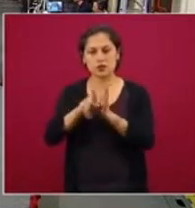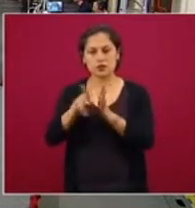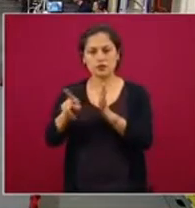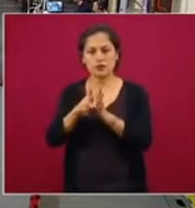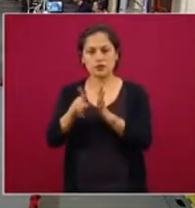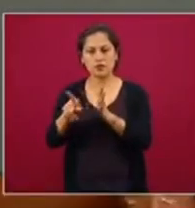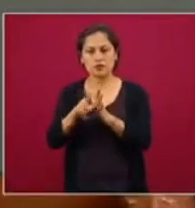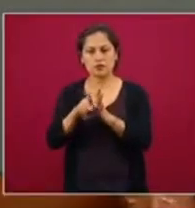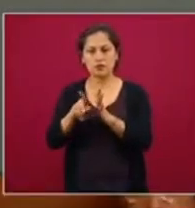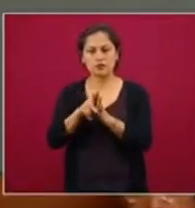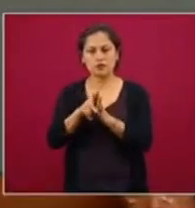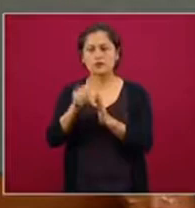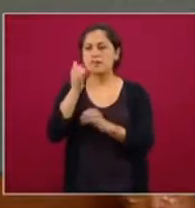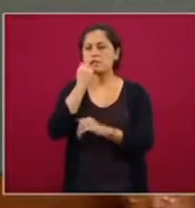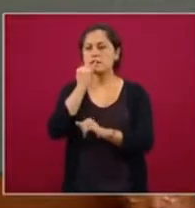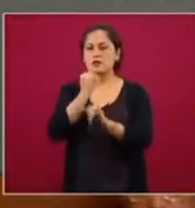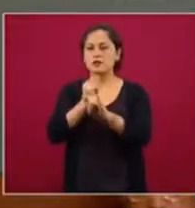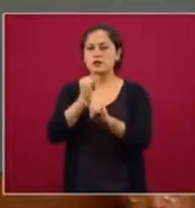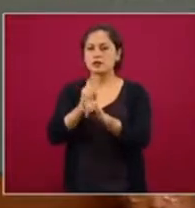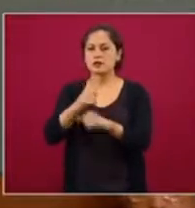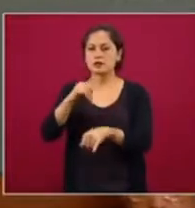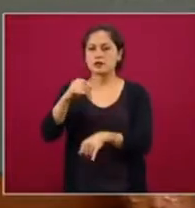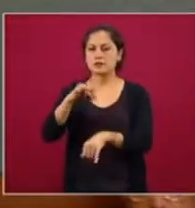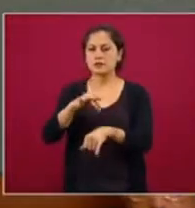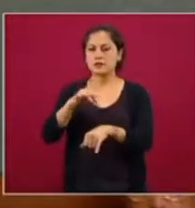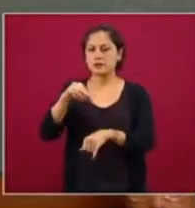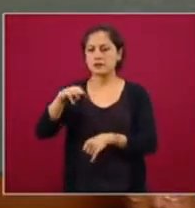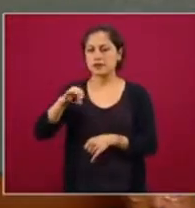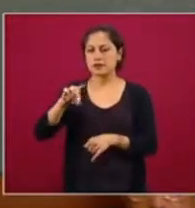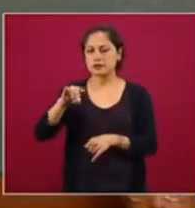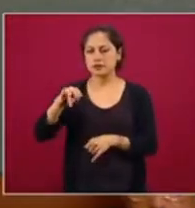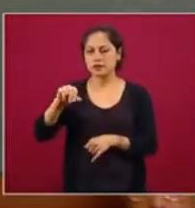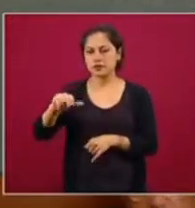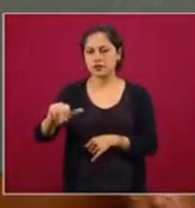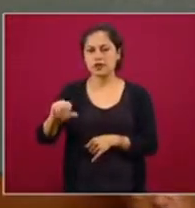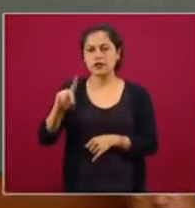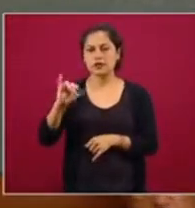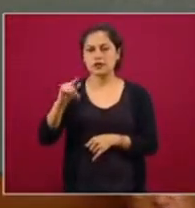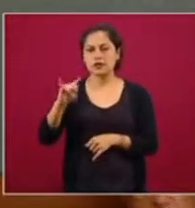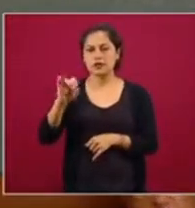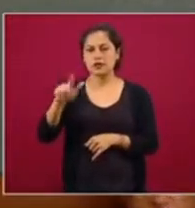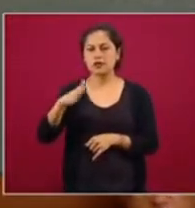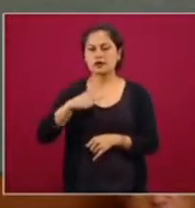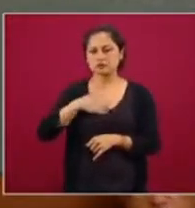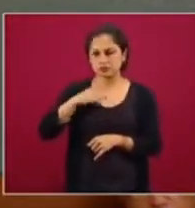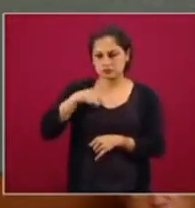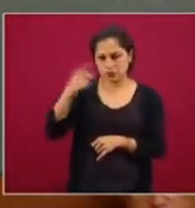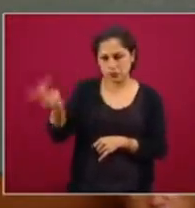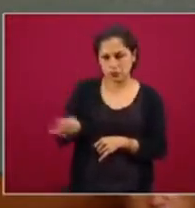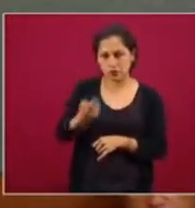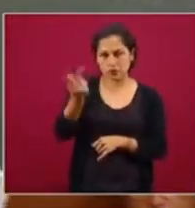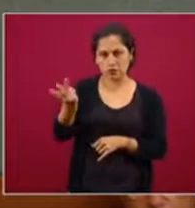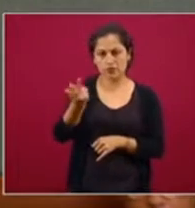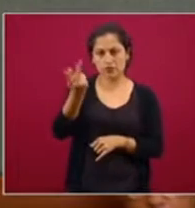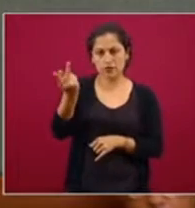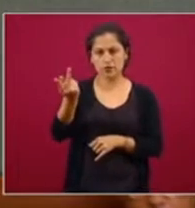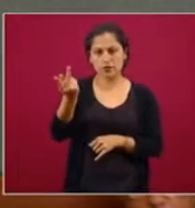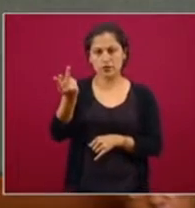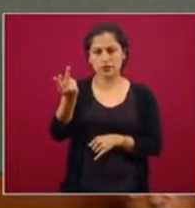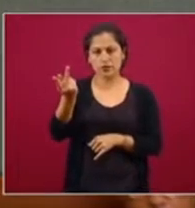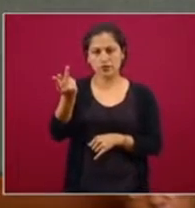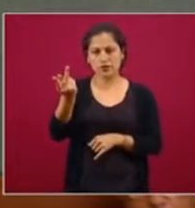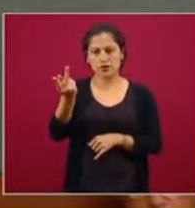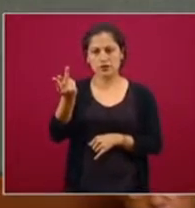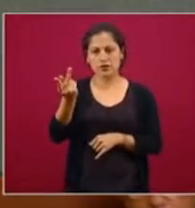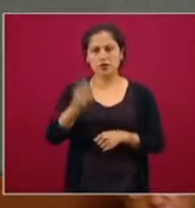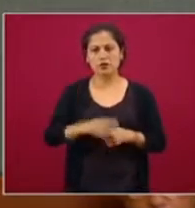para el sitio de internet Medicina Digital. El motivo de mi intervención es que me dio el derecho de